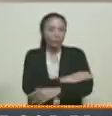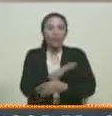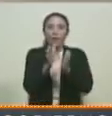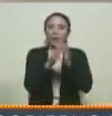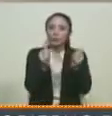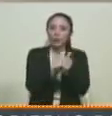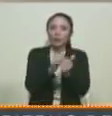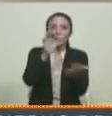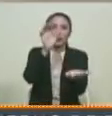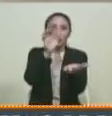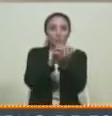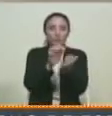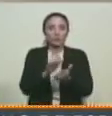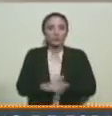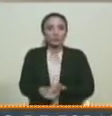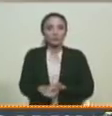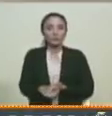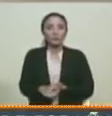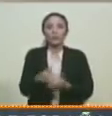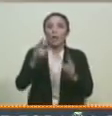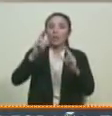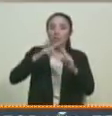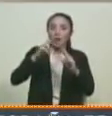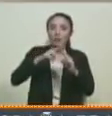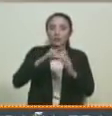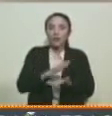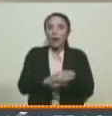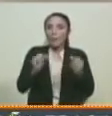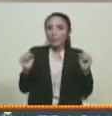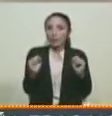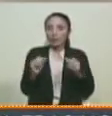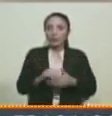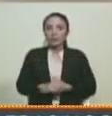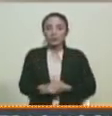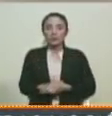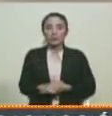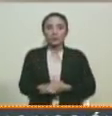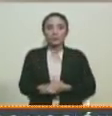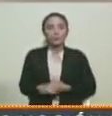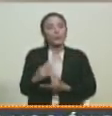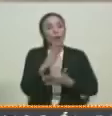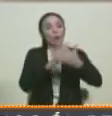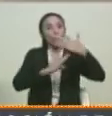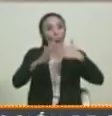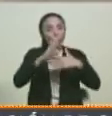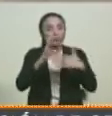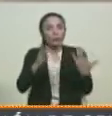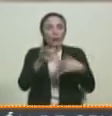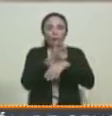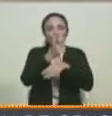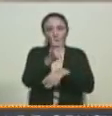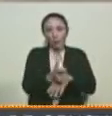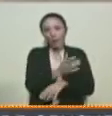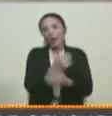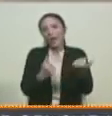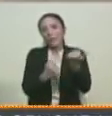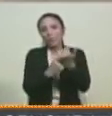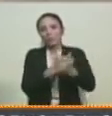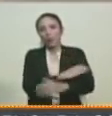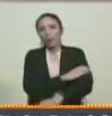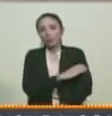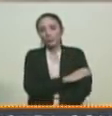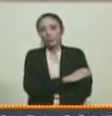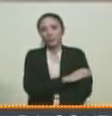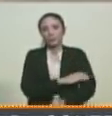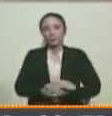Anzoátegui, Nueva Esparta, Táchira y Mérida, son los cuatro gobernadores de la oposición, los